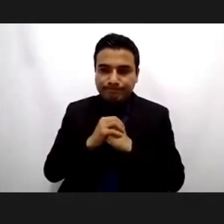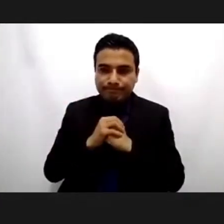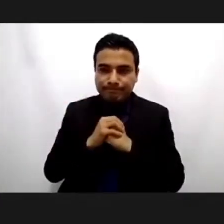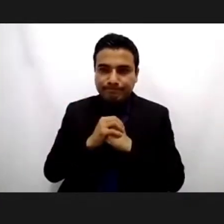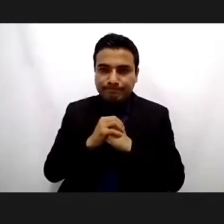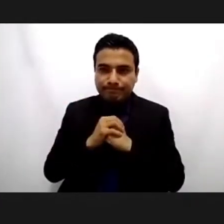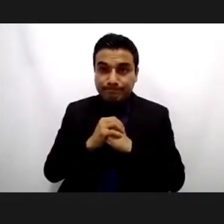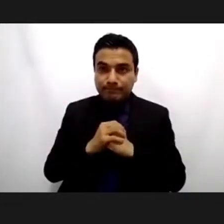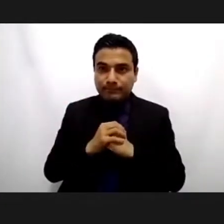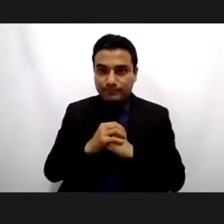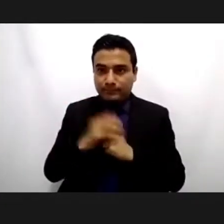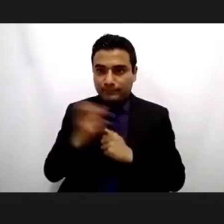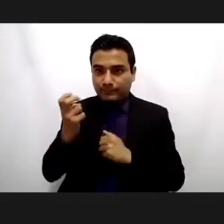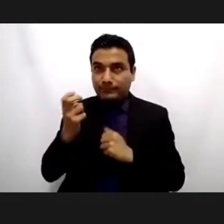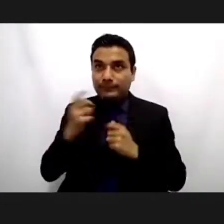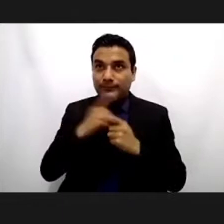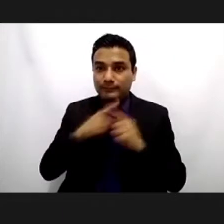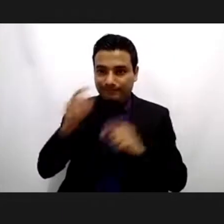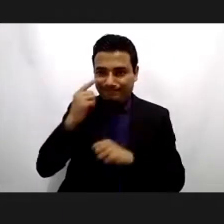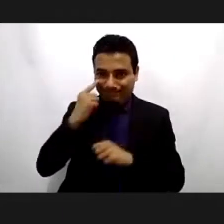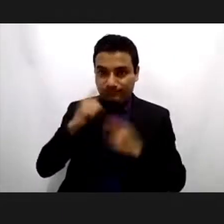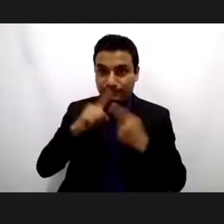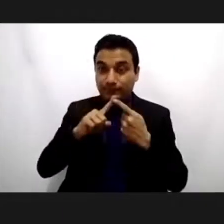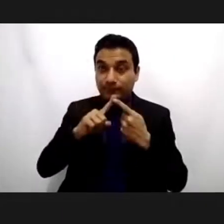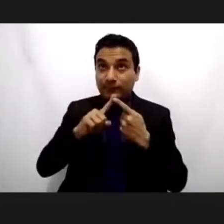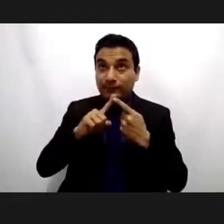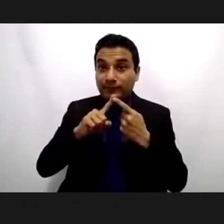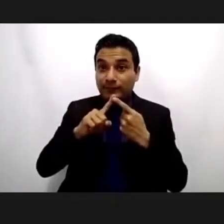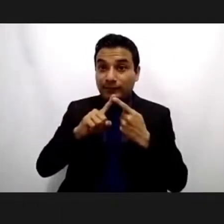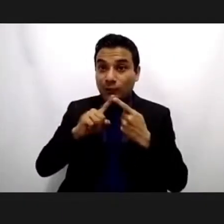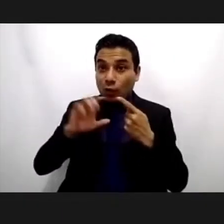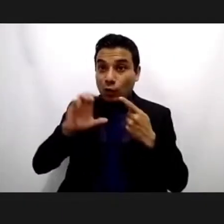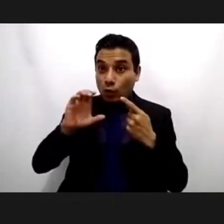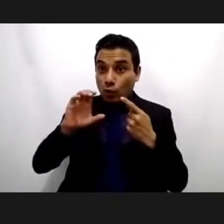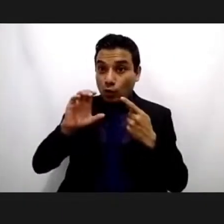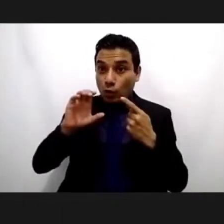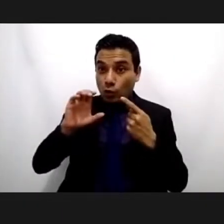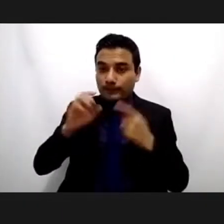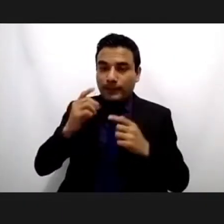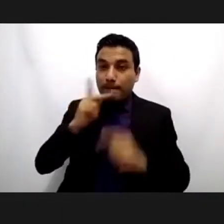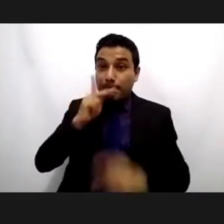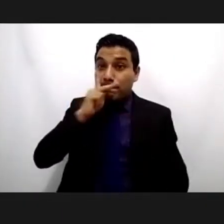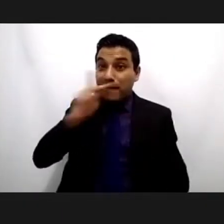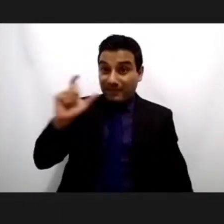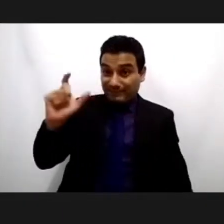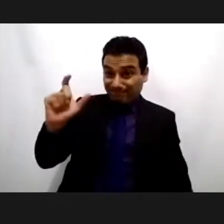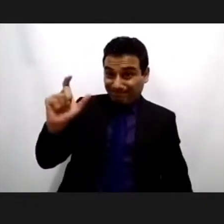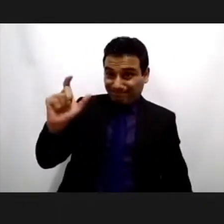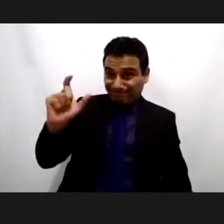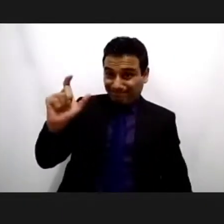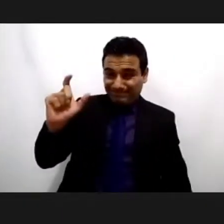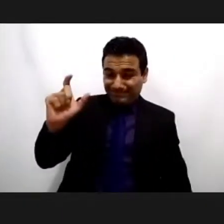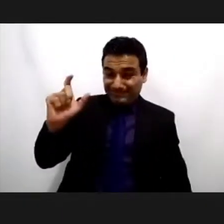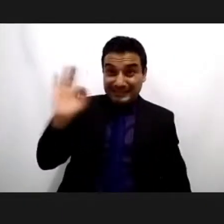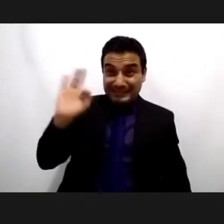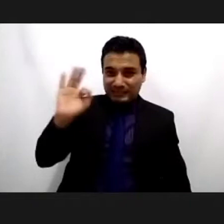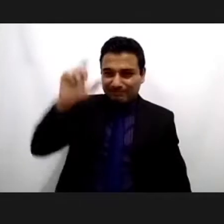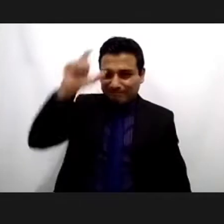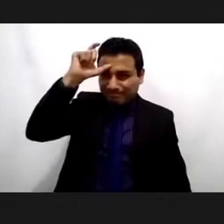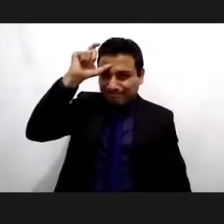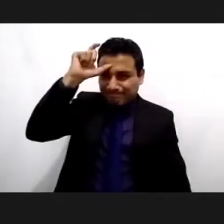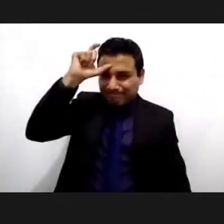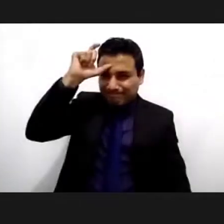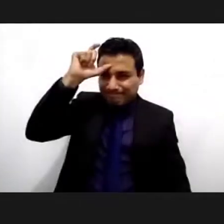entender y comprender. Yo puedo no entender una palabra, pero puedo comprender en el sentido de la palabra